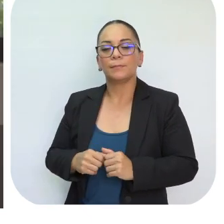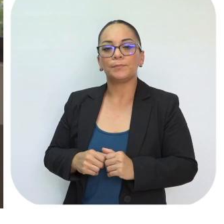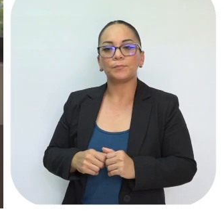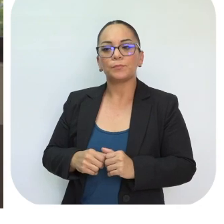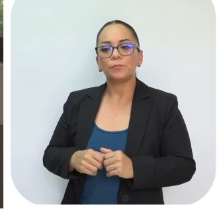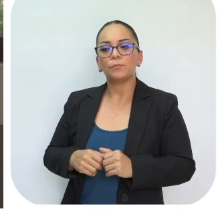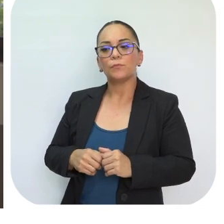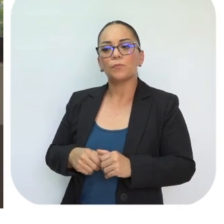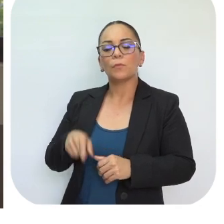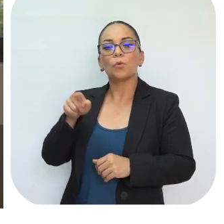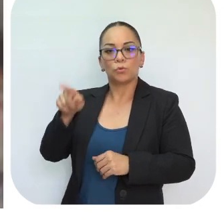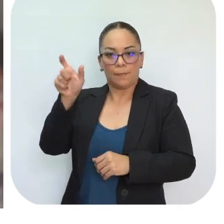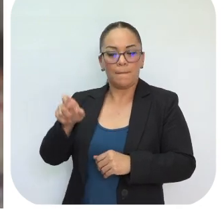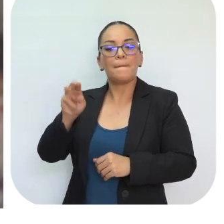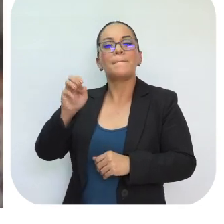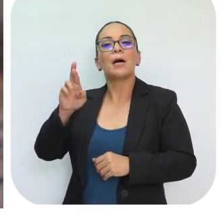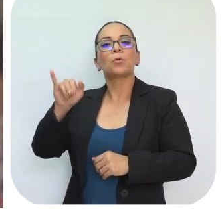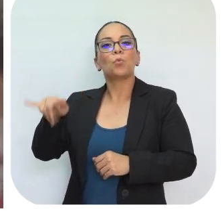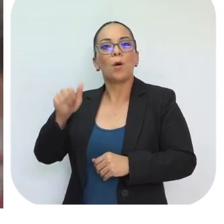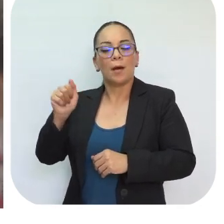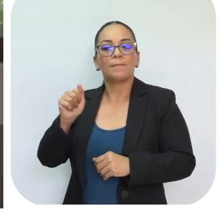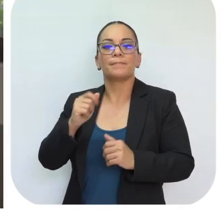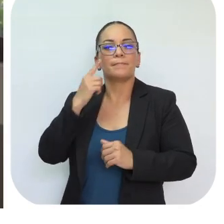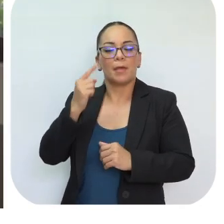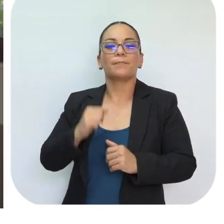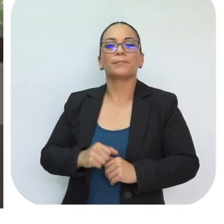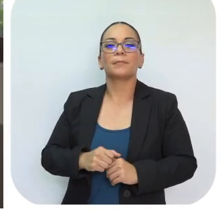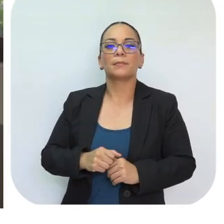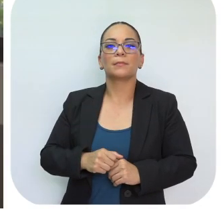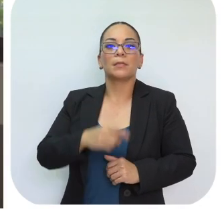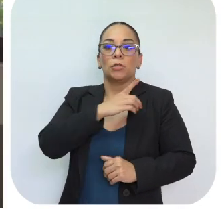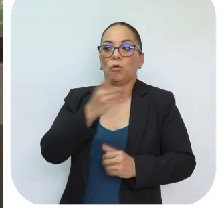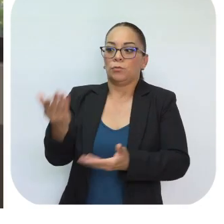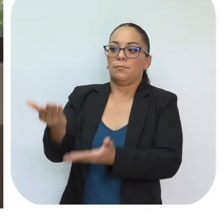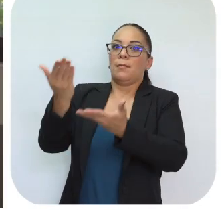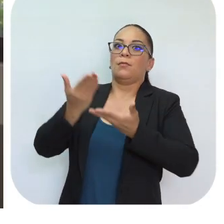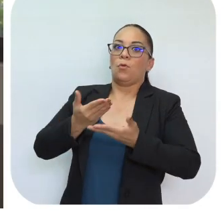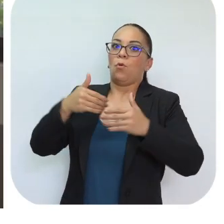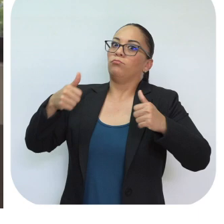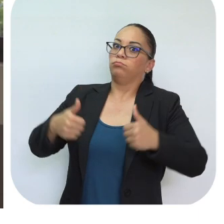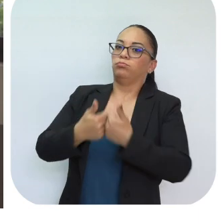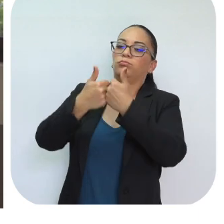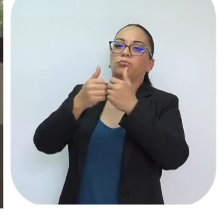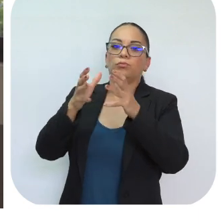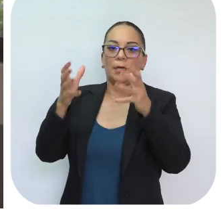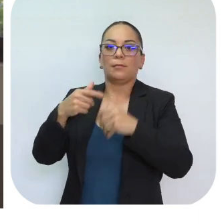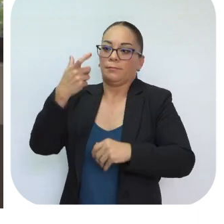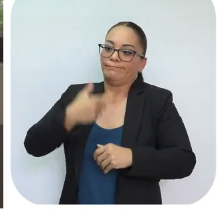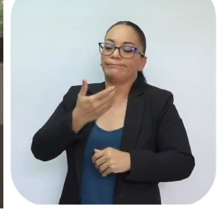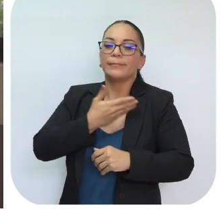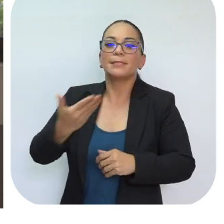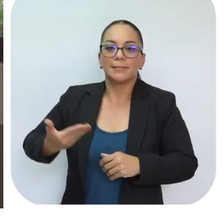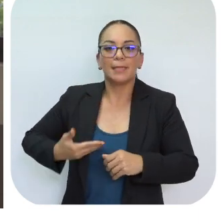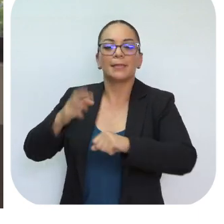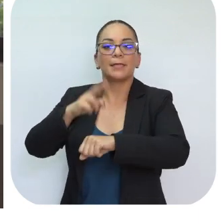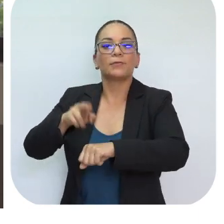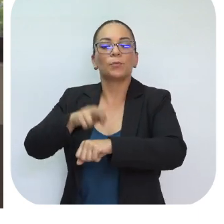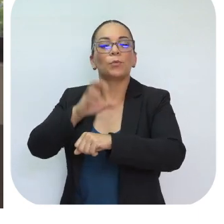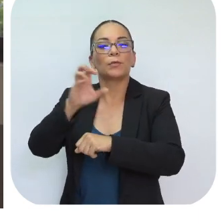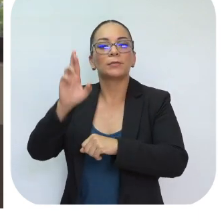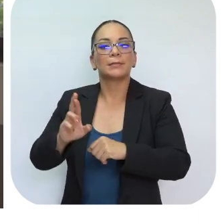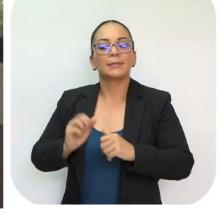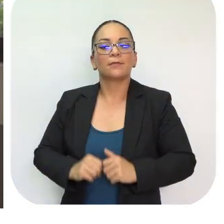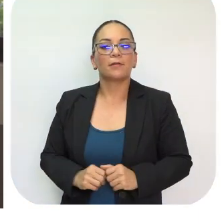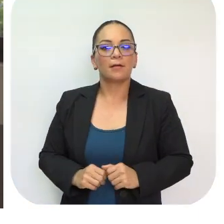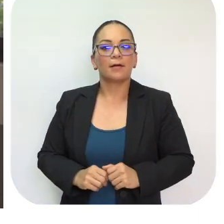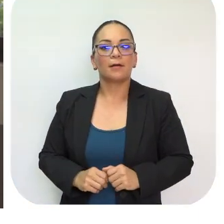doña Maruja. Dios me puso a mí un desafío, ser presidente de la República.